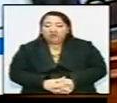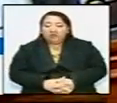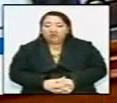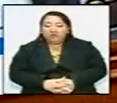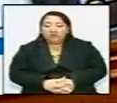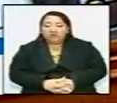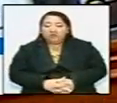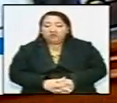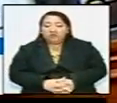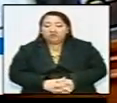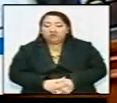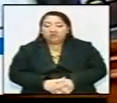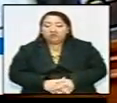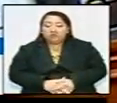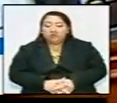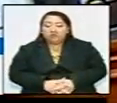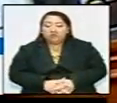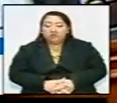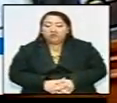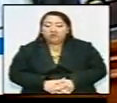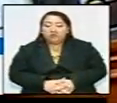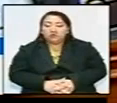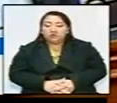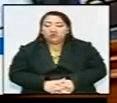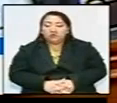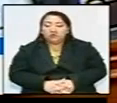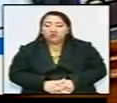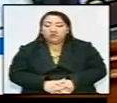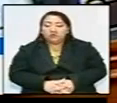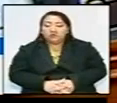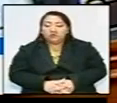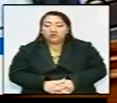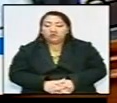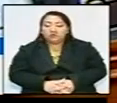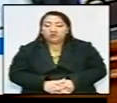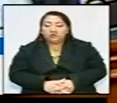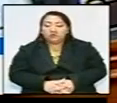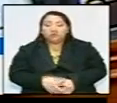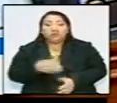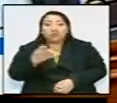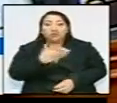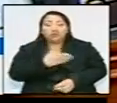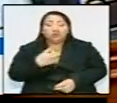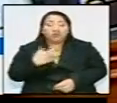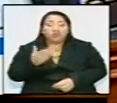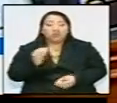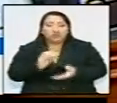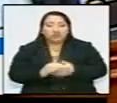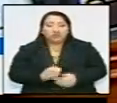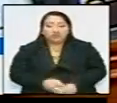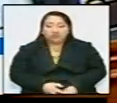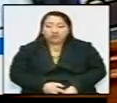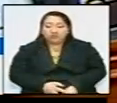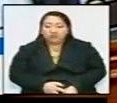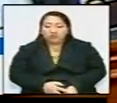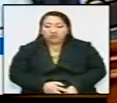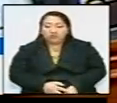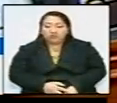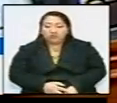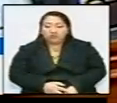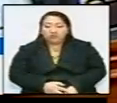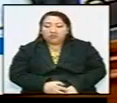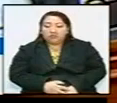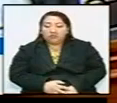inmunidad parlamentaria, pido a la presidenta de levantamiento de inmunidad que se pueda mencionar que he sido